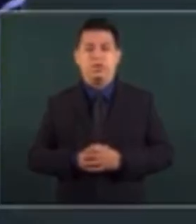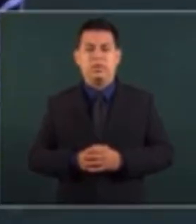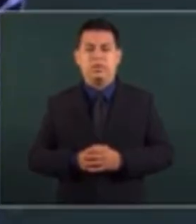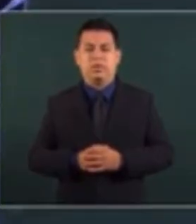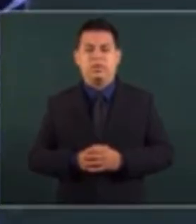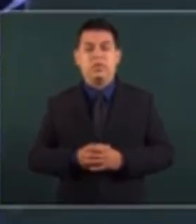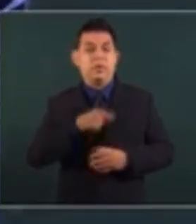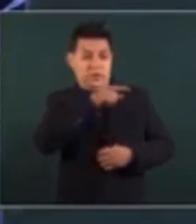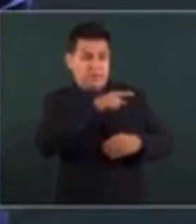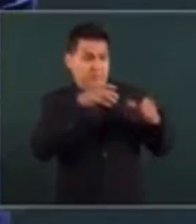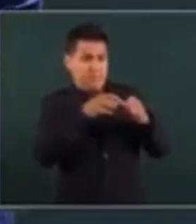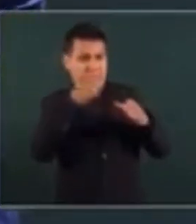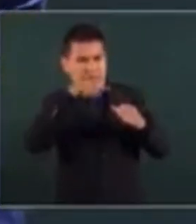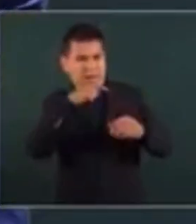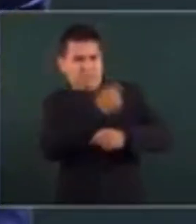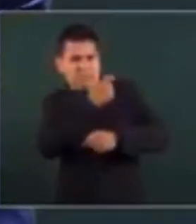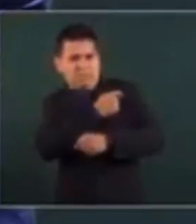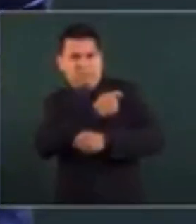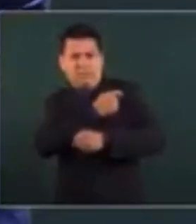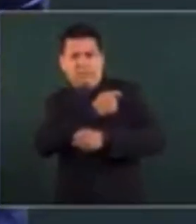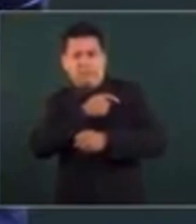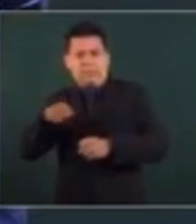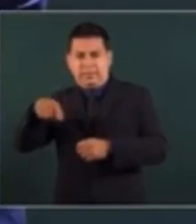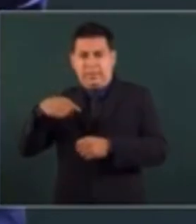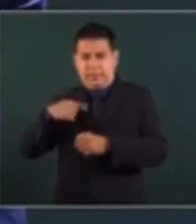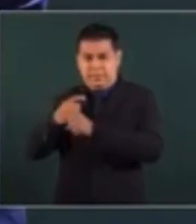de influyentismo el que se vacunara primero el presidente.